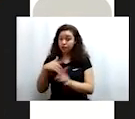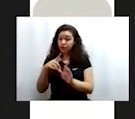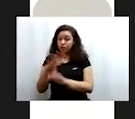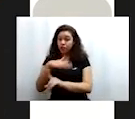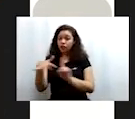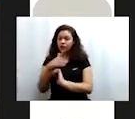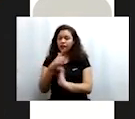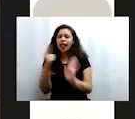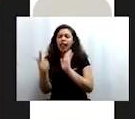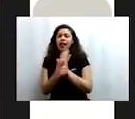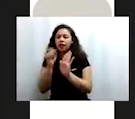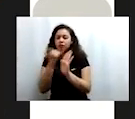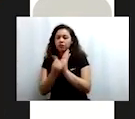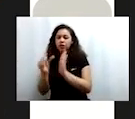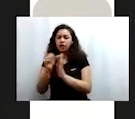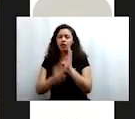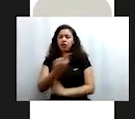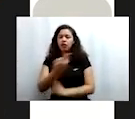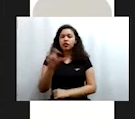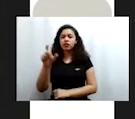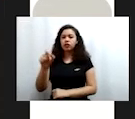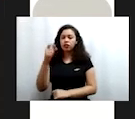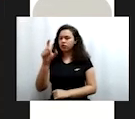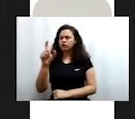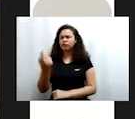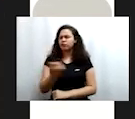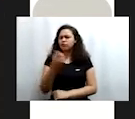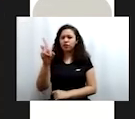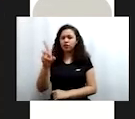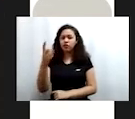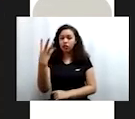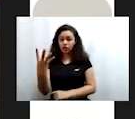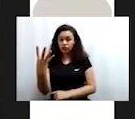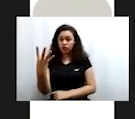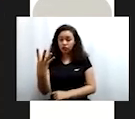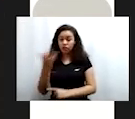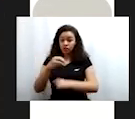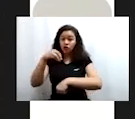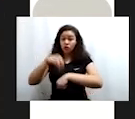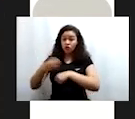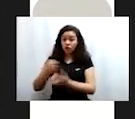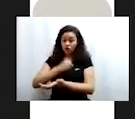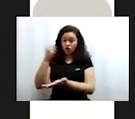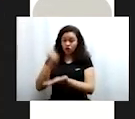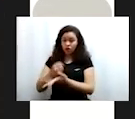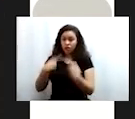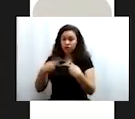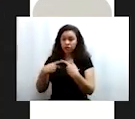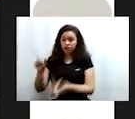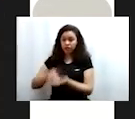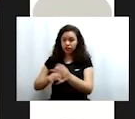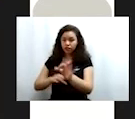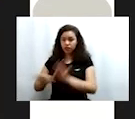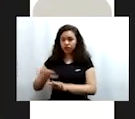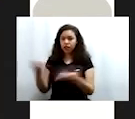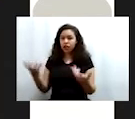a revisar el artículo 134. Y este nos va a marcar como obligación a sus trabajadores ejecutar